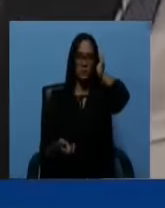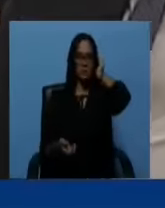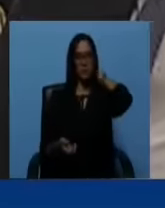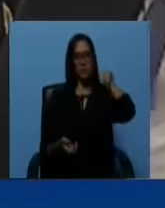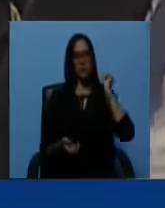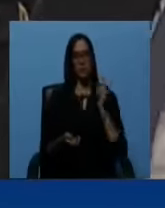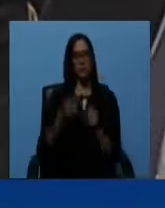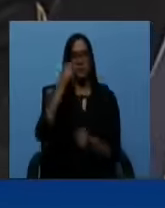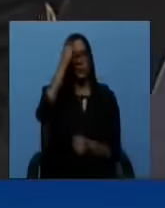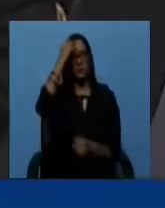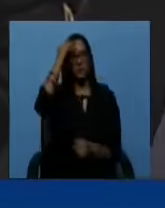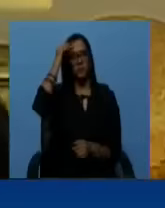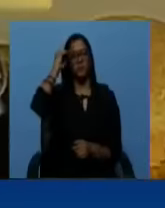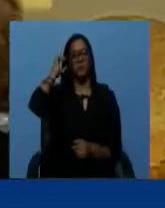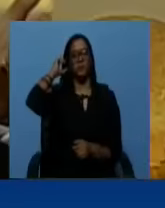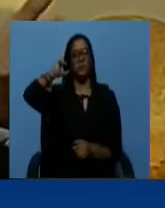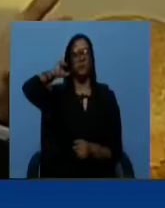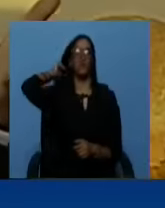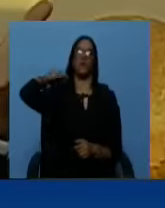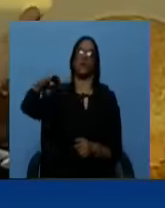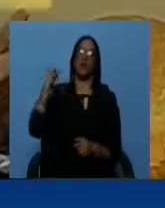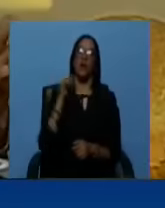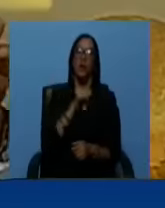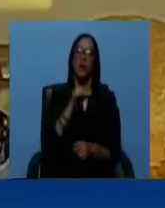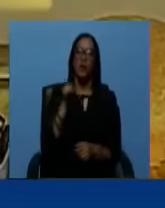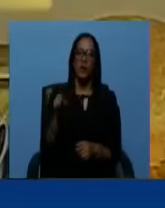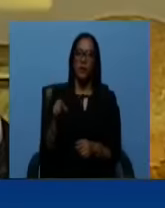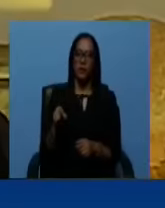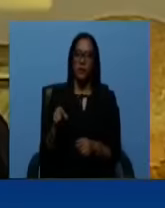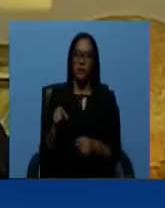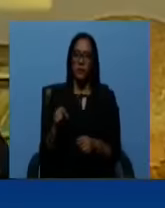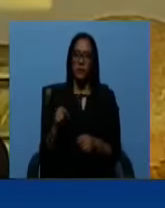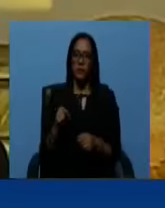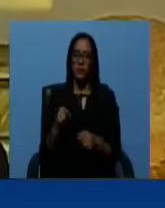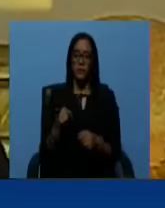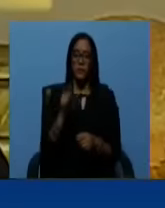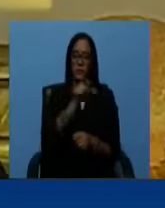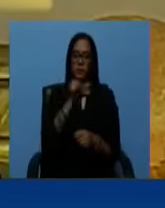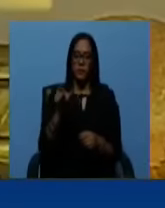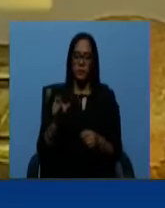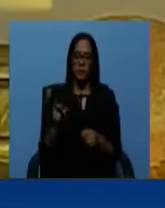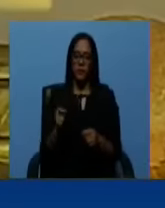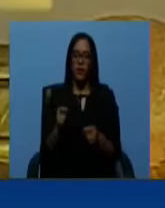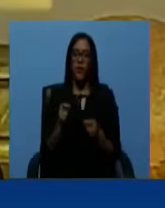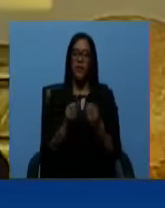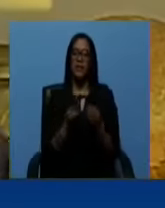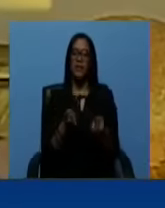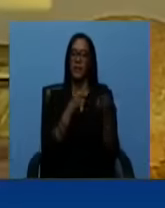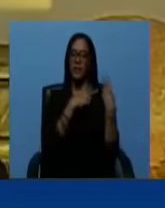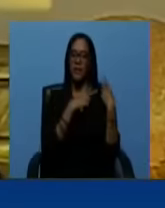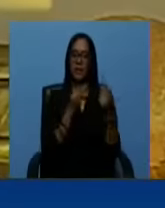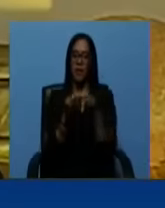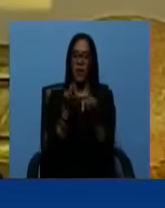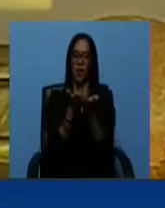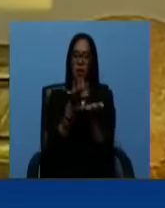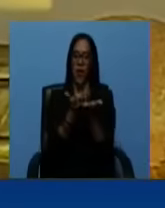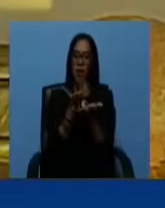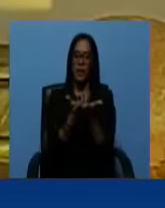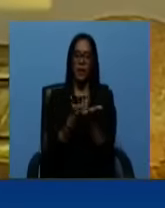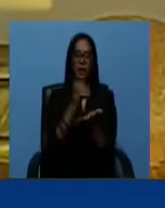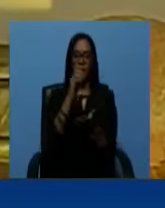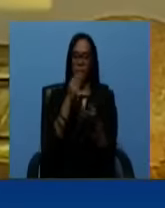Y ustedes, los actores económicos, en este caso del sector financiero,